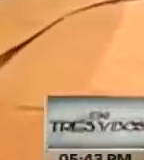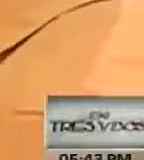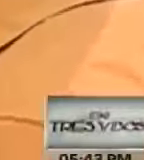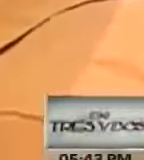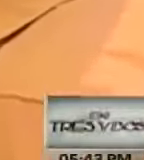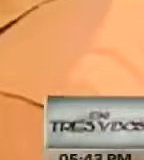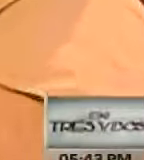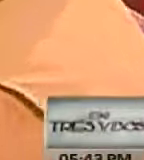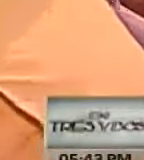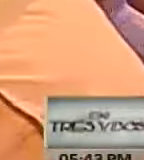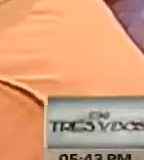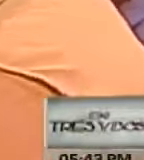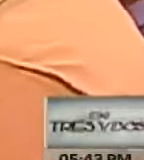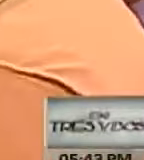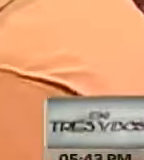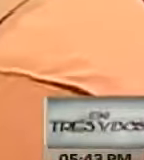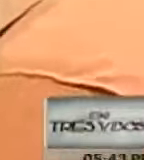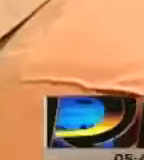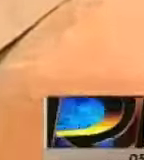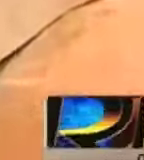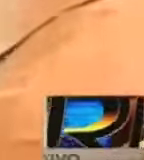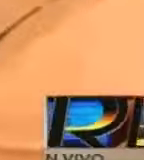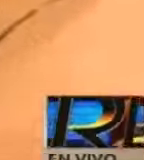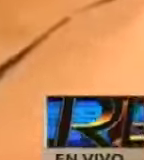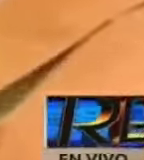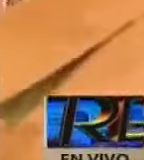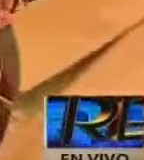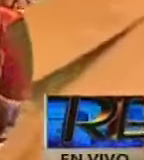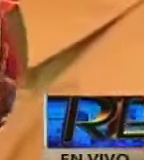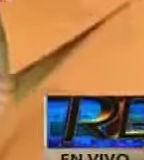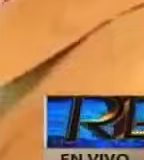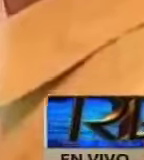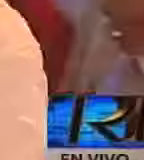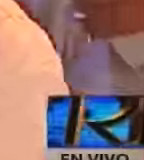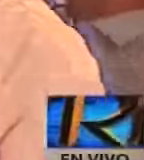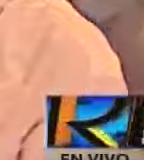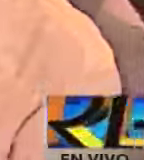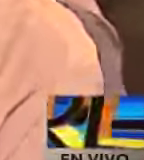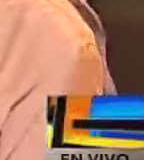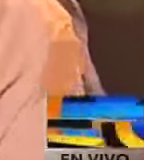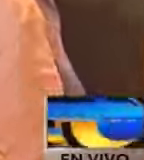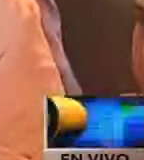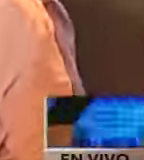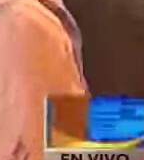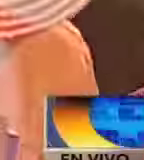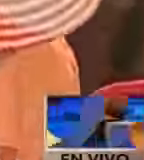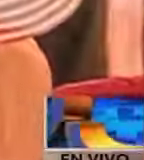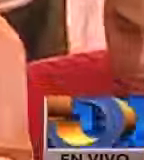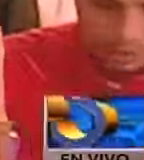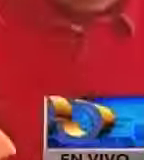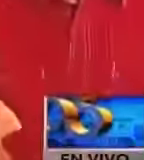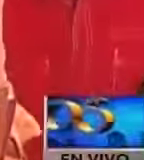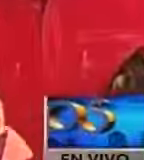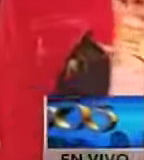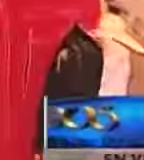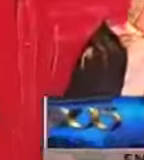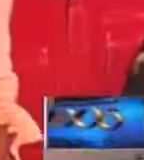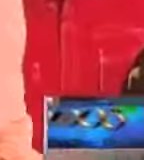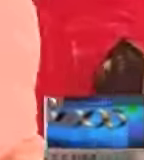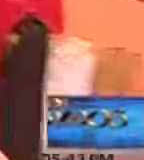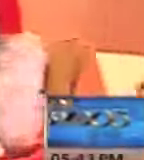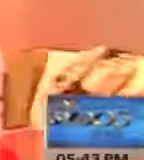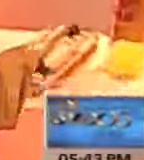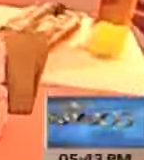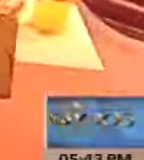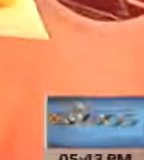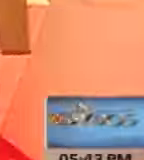en el caos que tenemos. Ok, muchísimas gracias. Parte de los protagonistas, trabajadores y trabajadoras de la patria, que